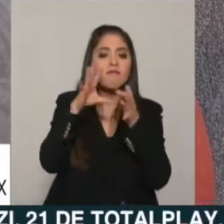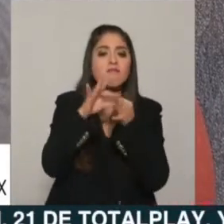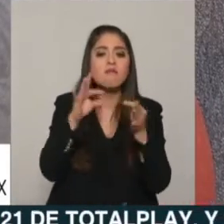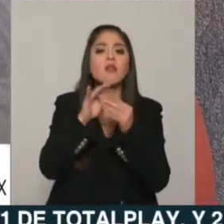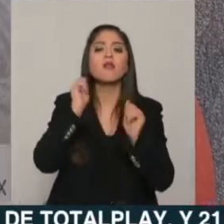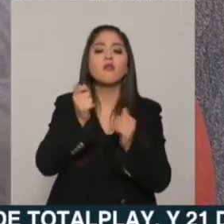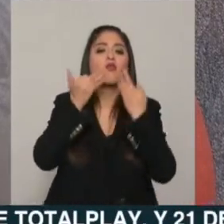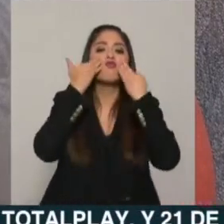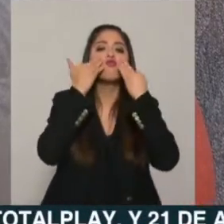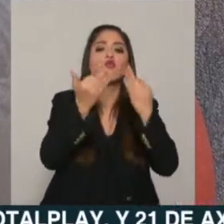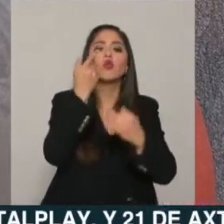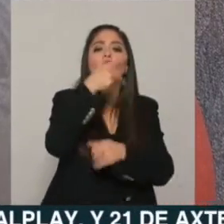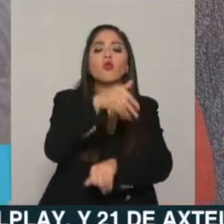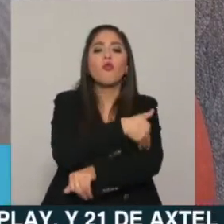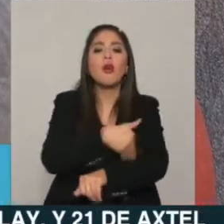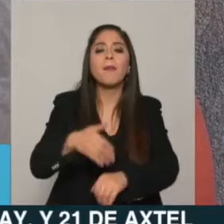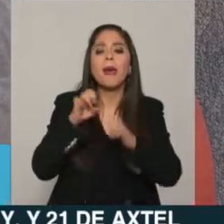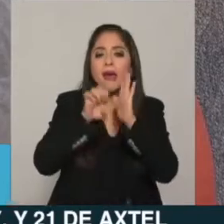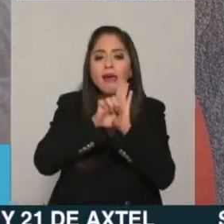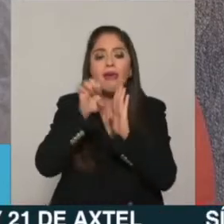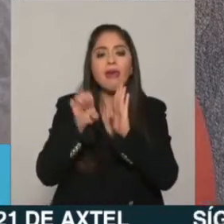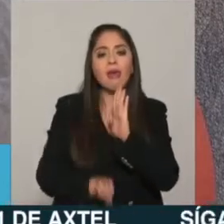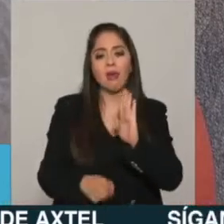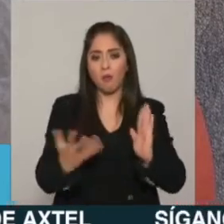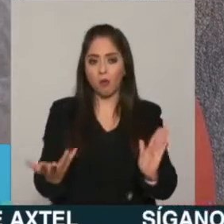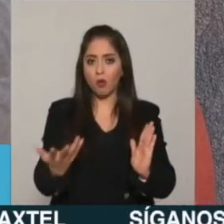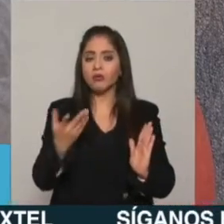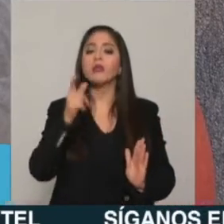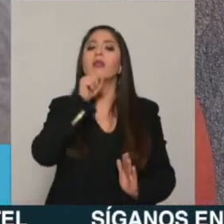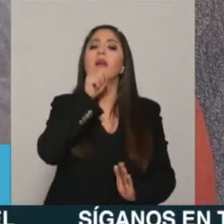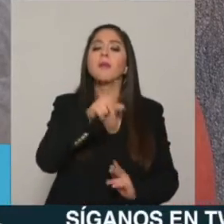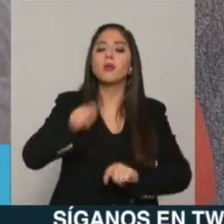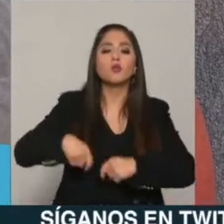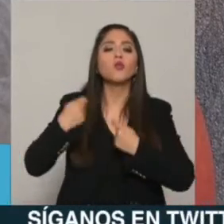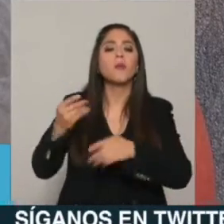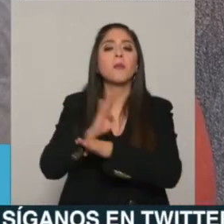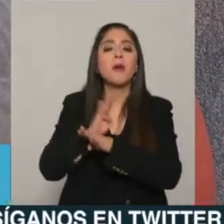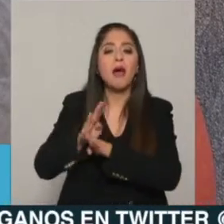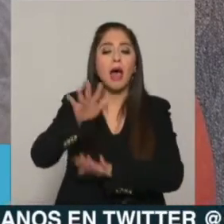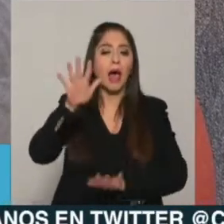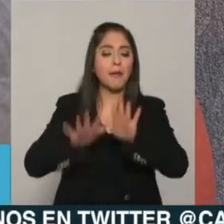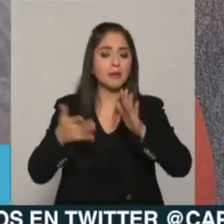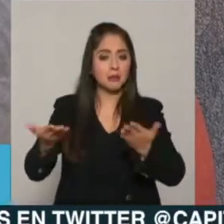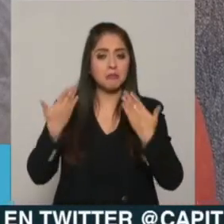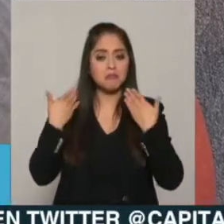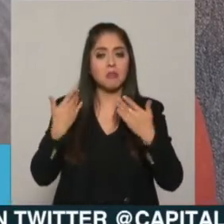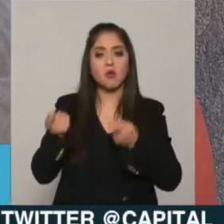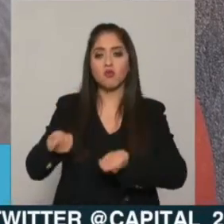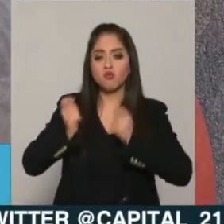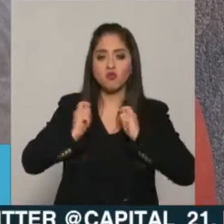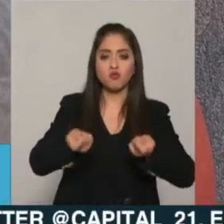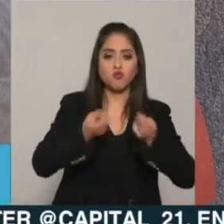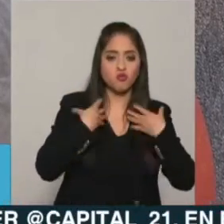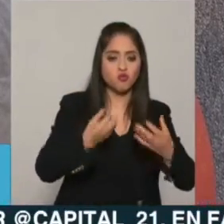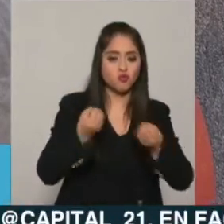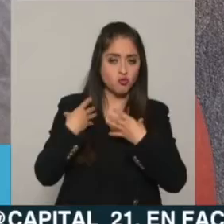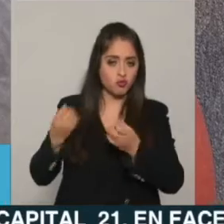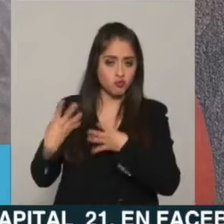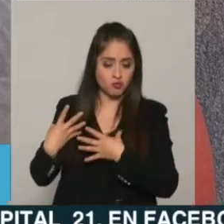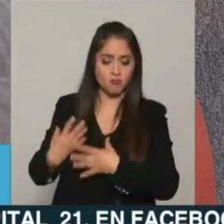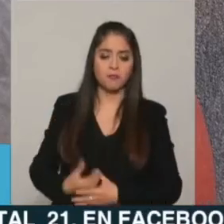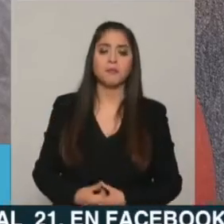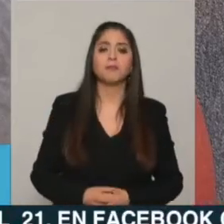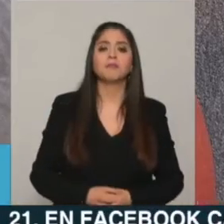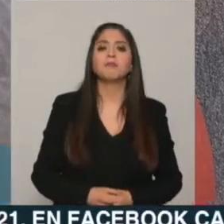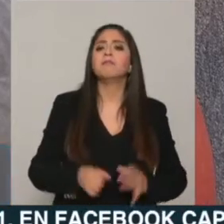tienen, en función de los beneficios y de todos aquellos satisfactores que se les hayan podido proporcionar.